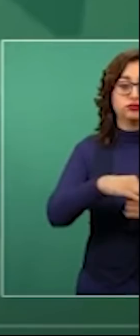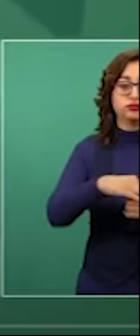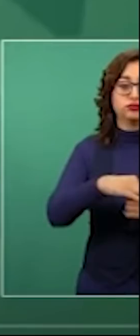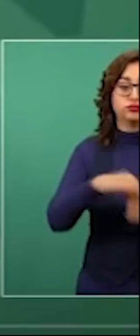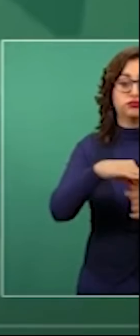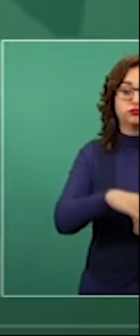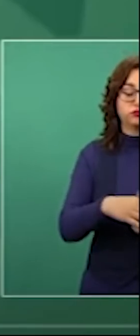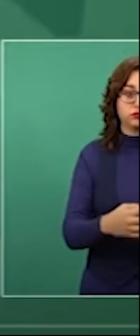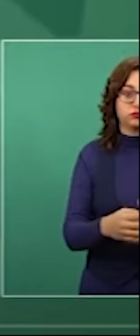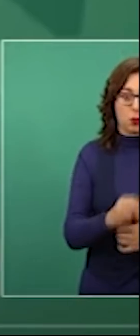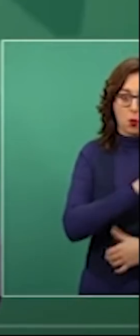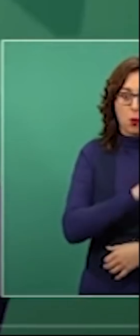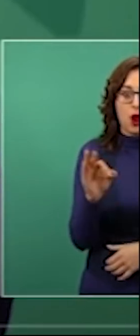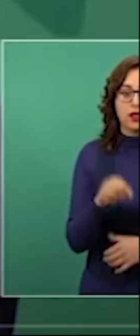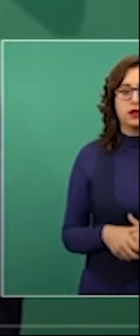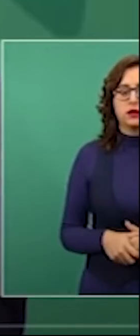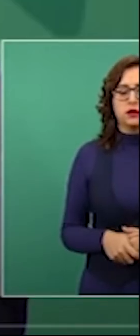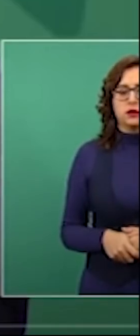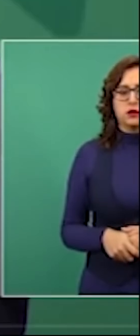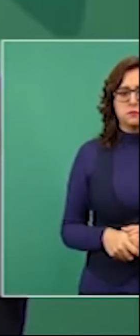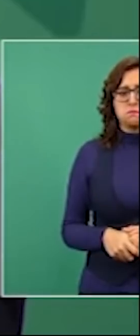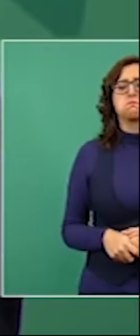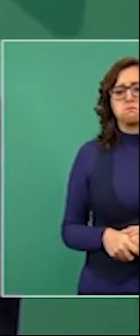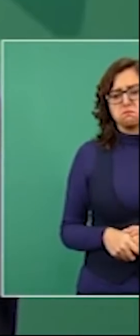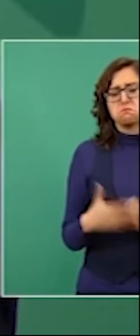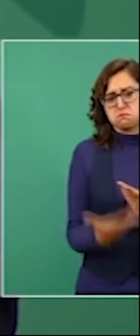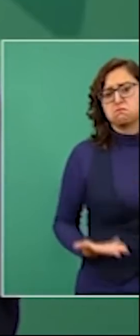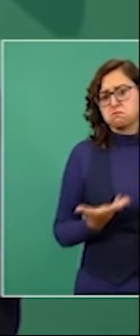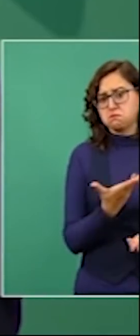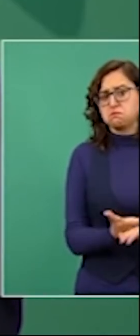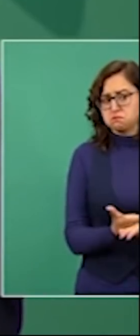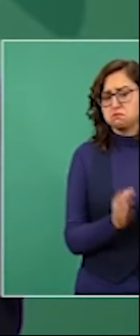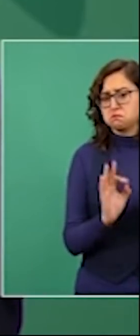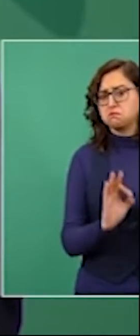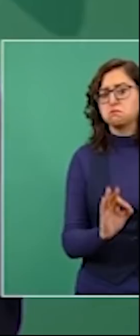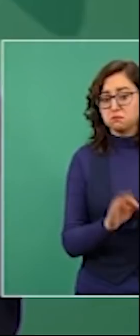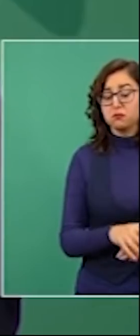Manuel. Pues es muy buena propuesta,